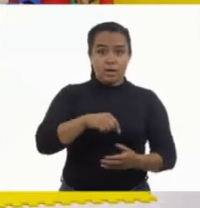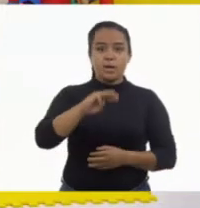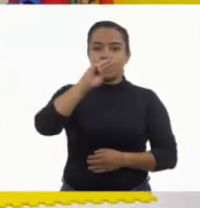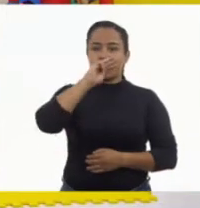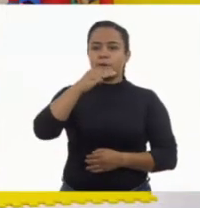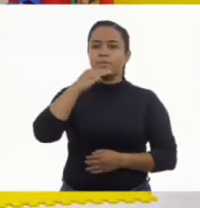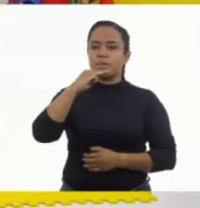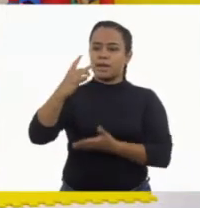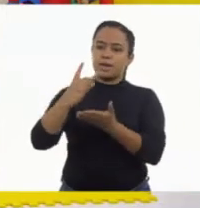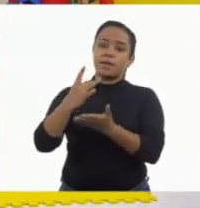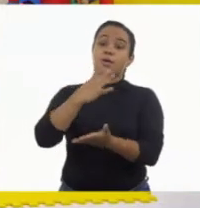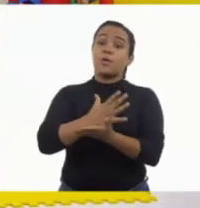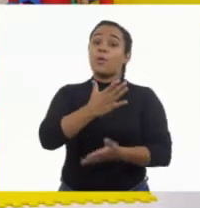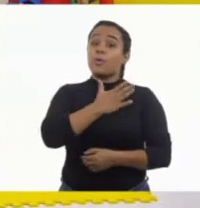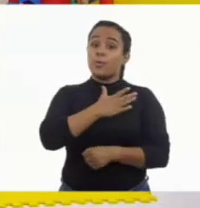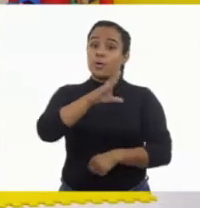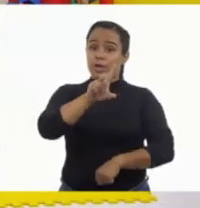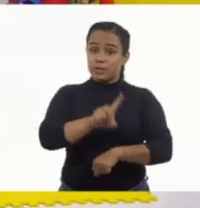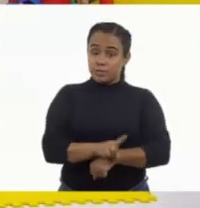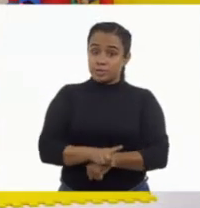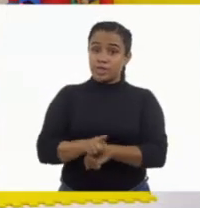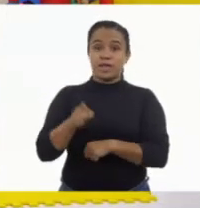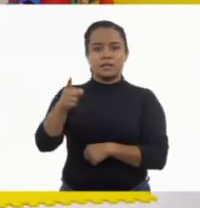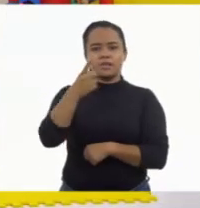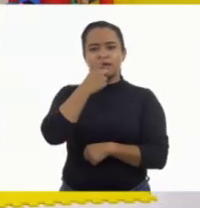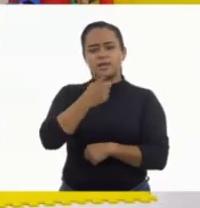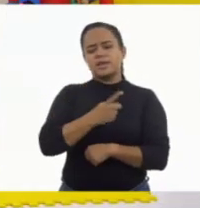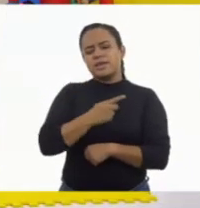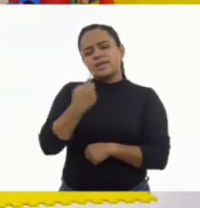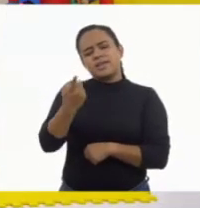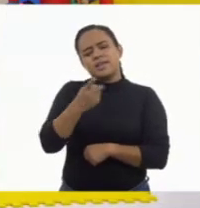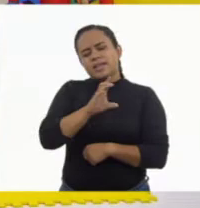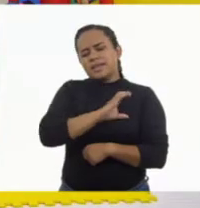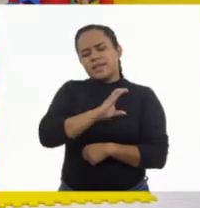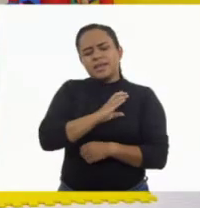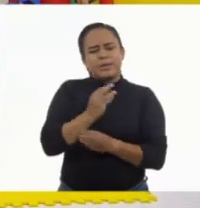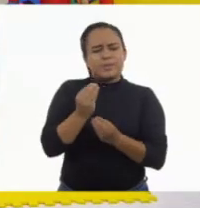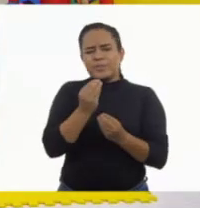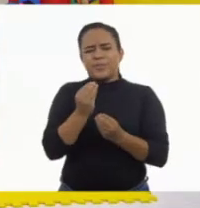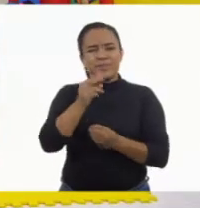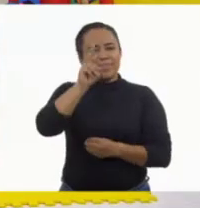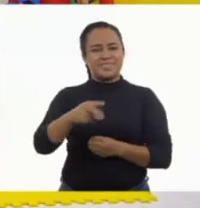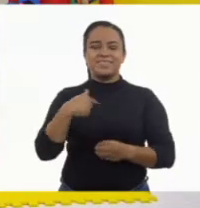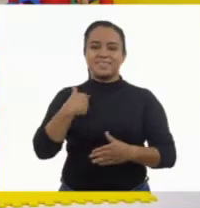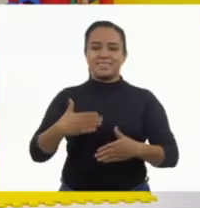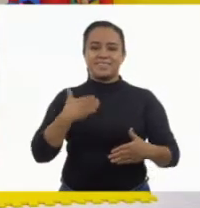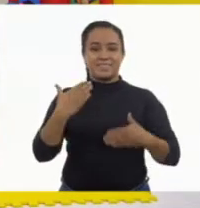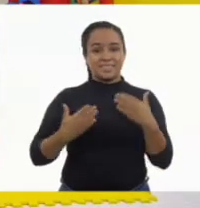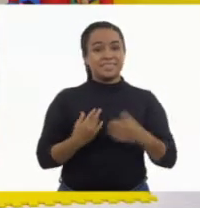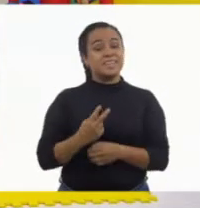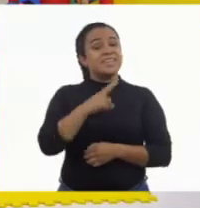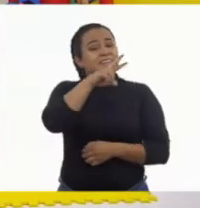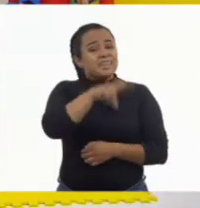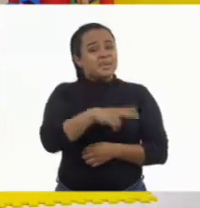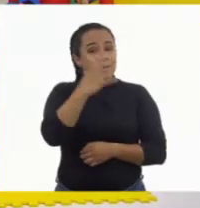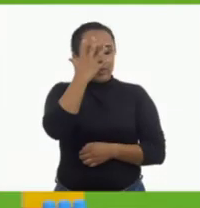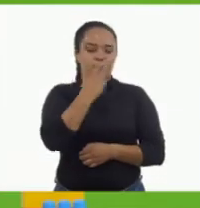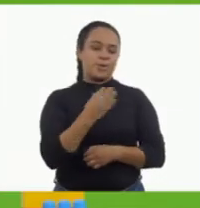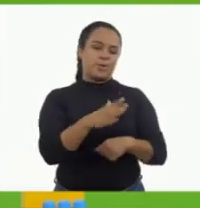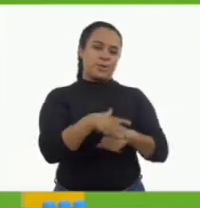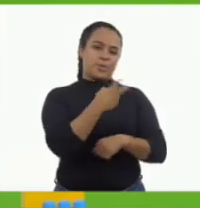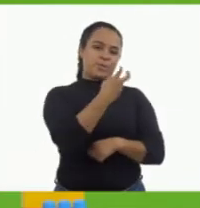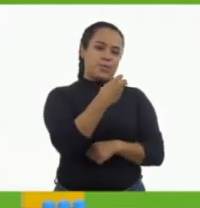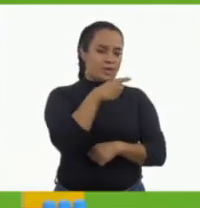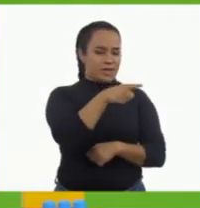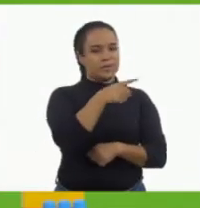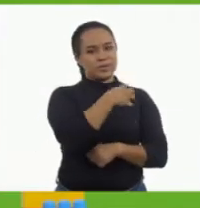un mensaje de buenos días, diciéndome que me quiere mucho. ¡Qué alegría! ¡Ay, qué bonito! Pues con razón estás